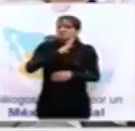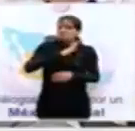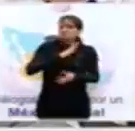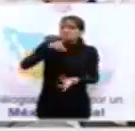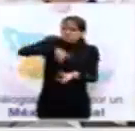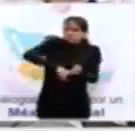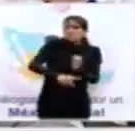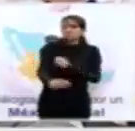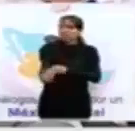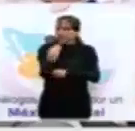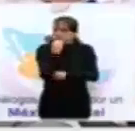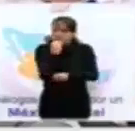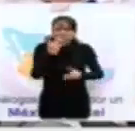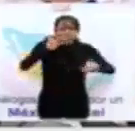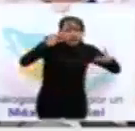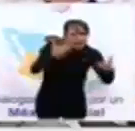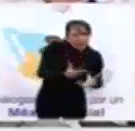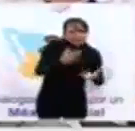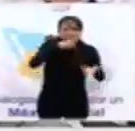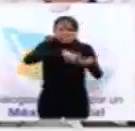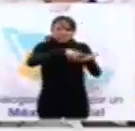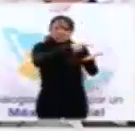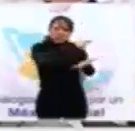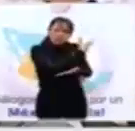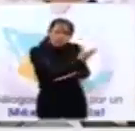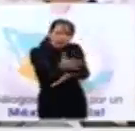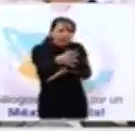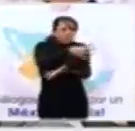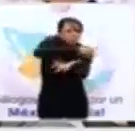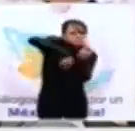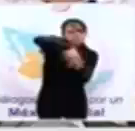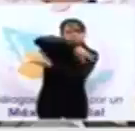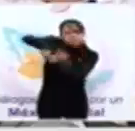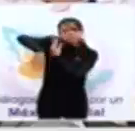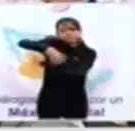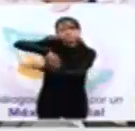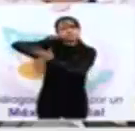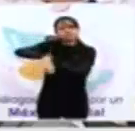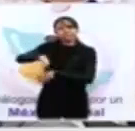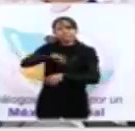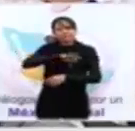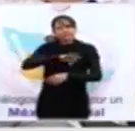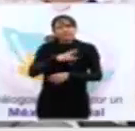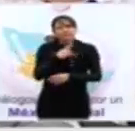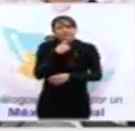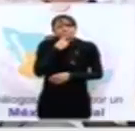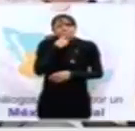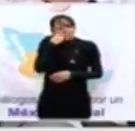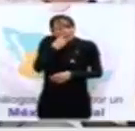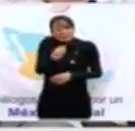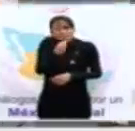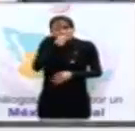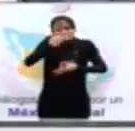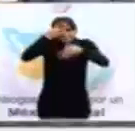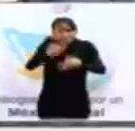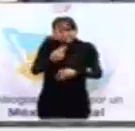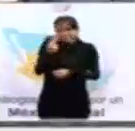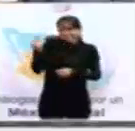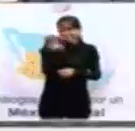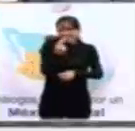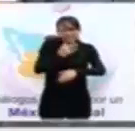disponibilidad de alimentos y de producción agropecuaria del sector primario